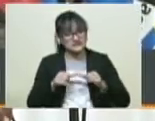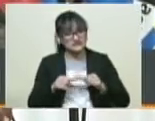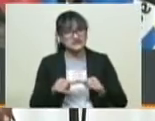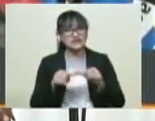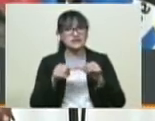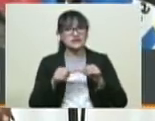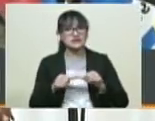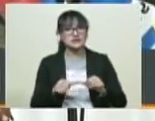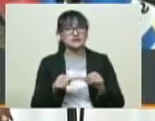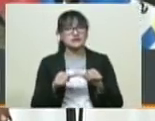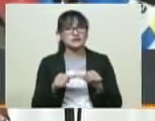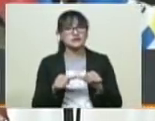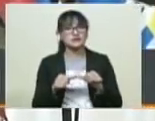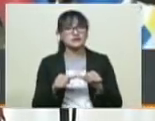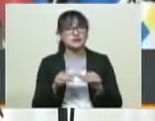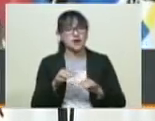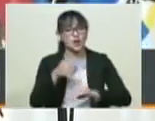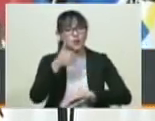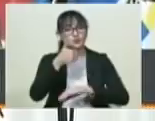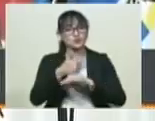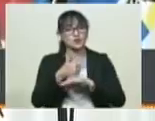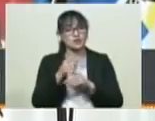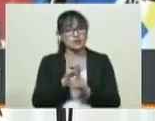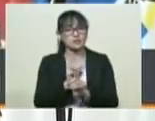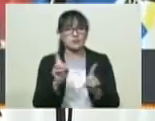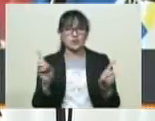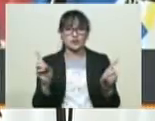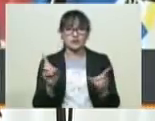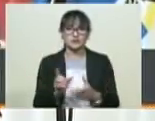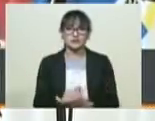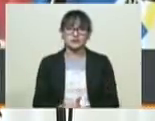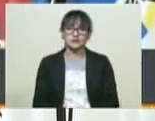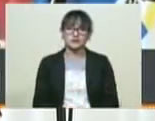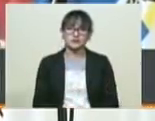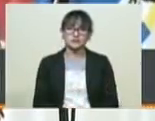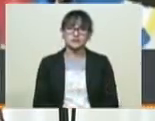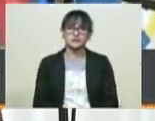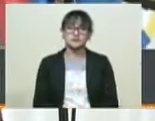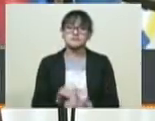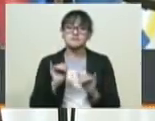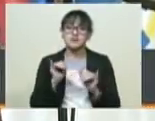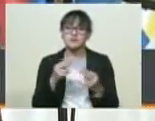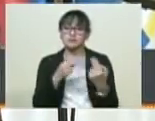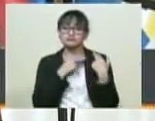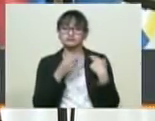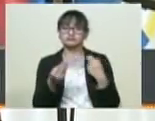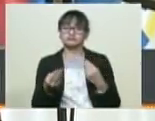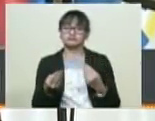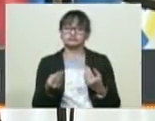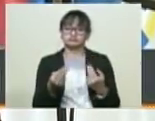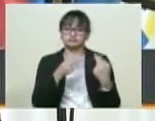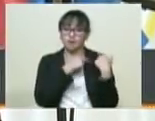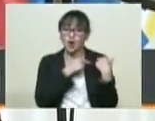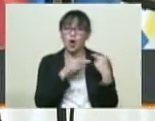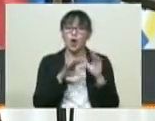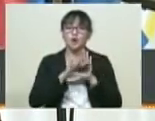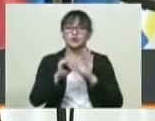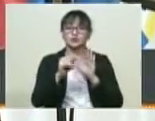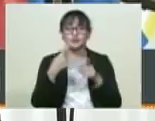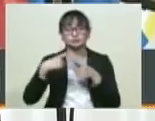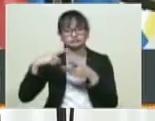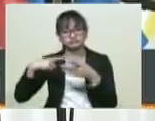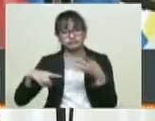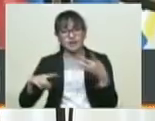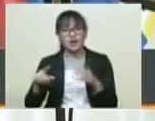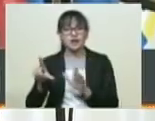ejerciendo la autoridad democrática que nos da la Constitución y demás leyes de la